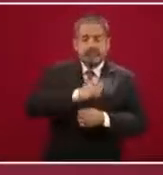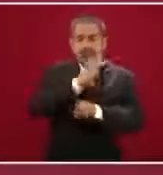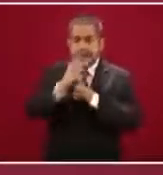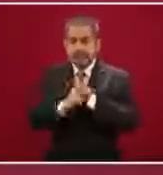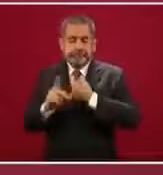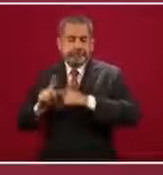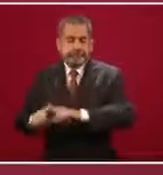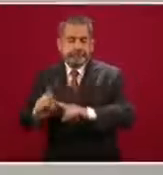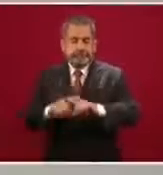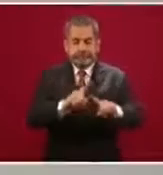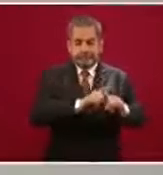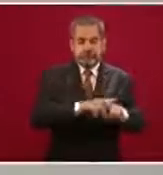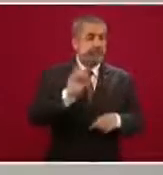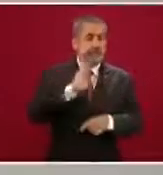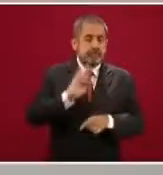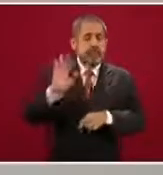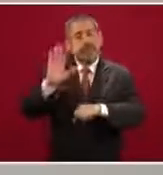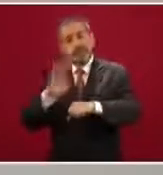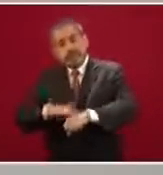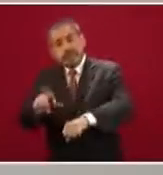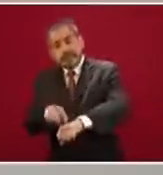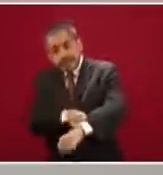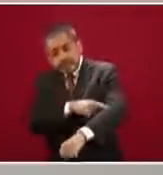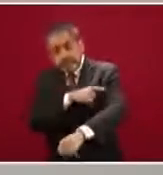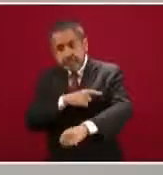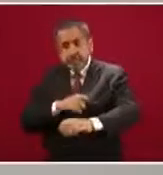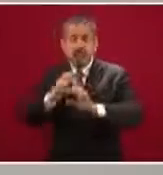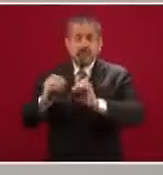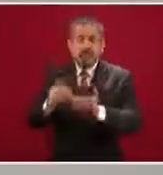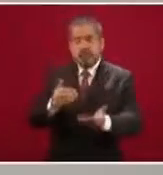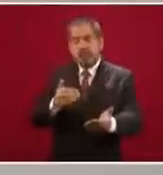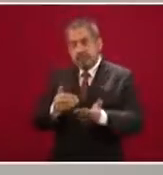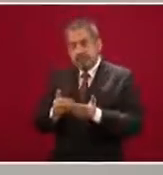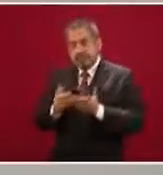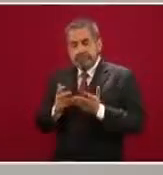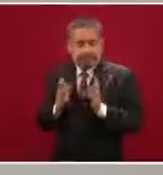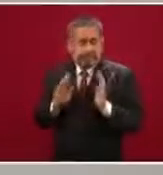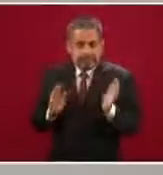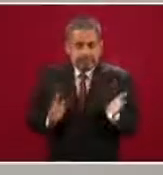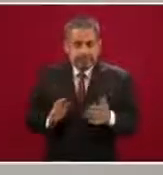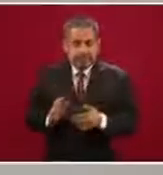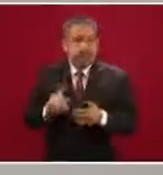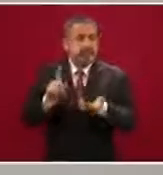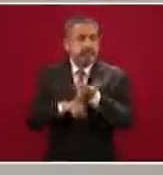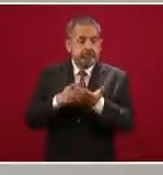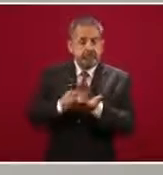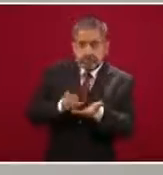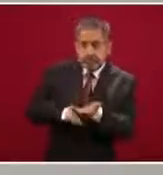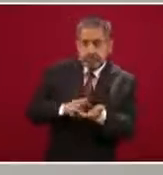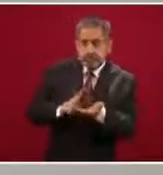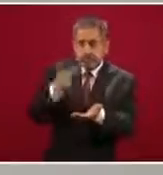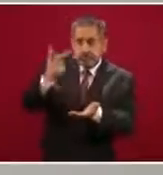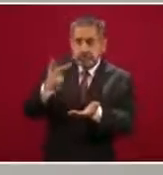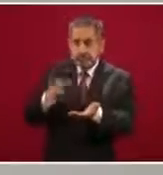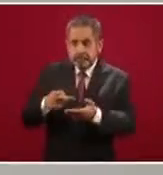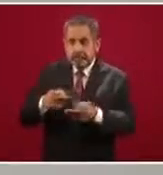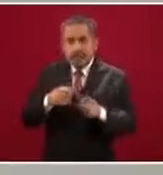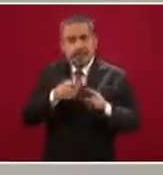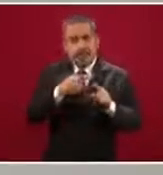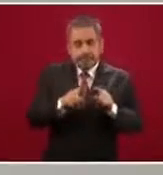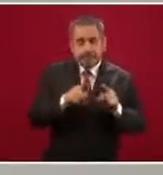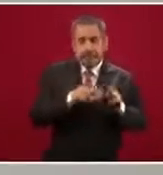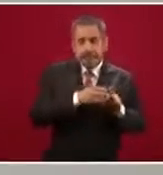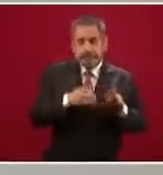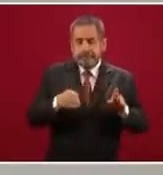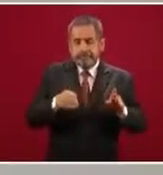características, podría extenderse más, podría haber pequeños repuntes secundarios que prolongaran